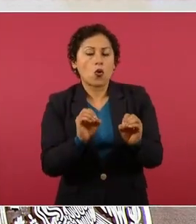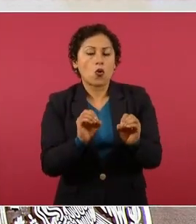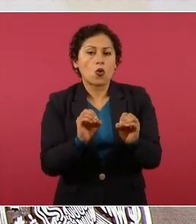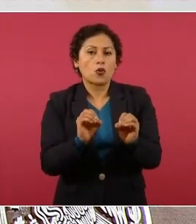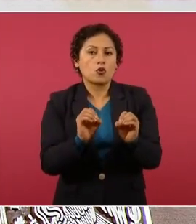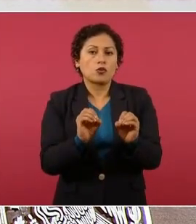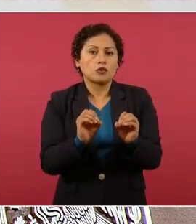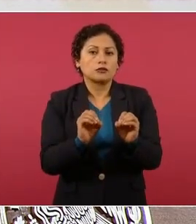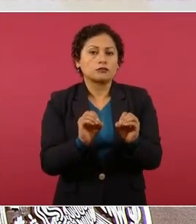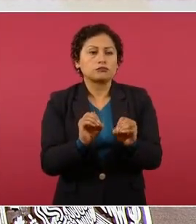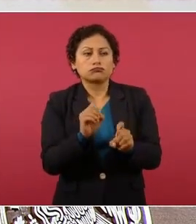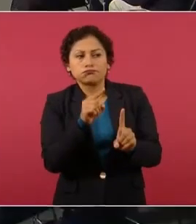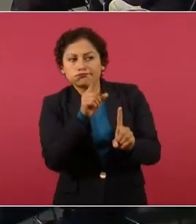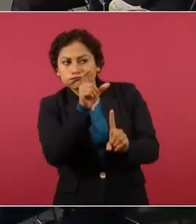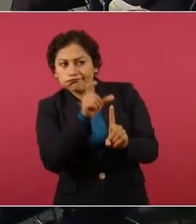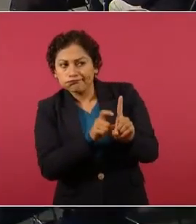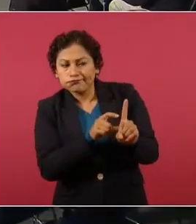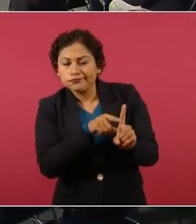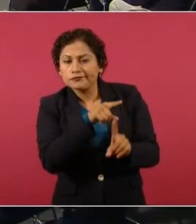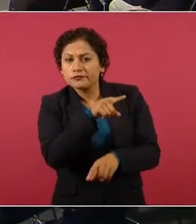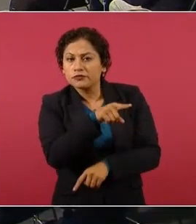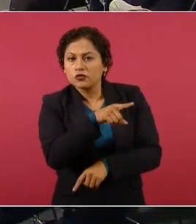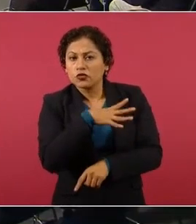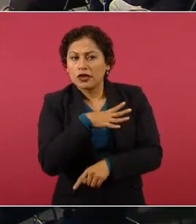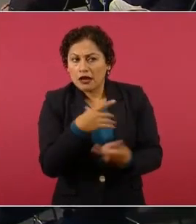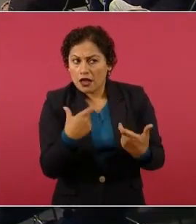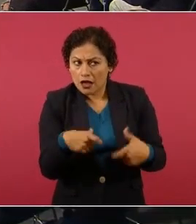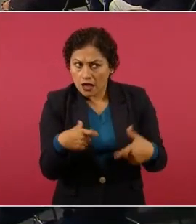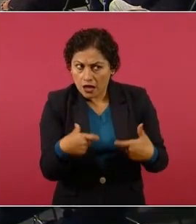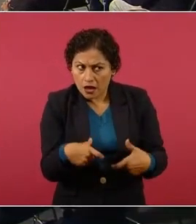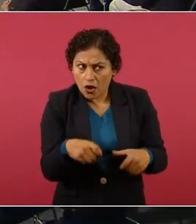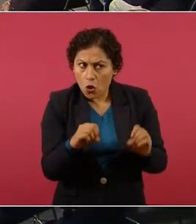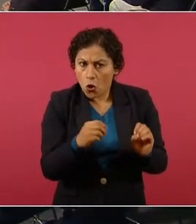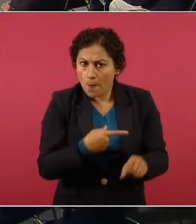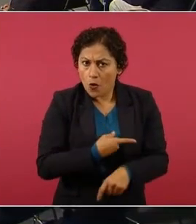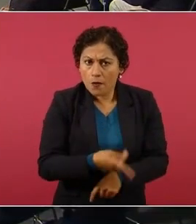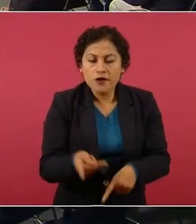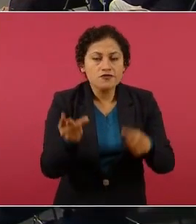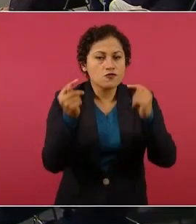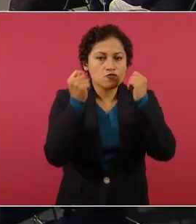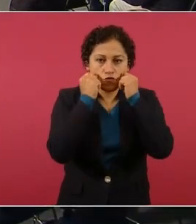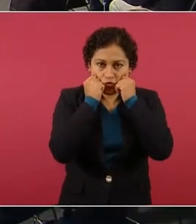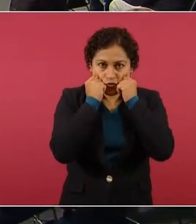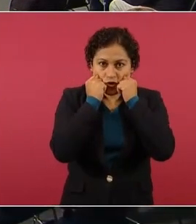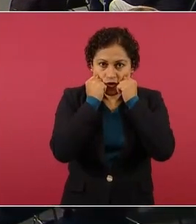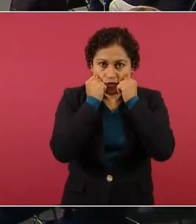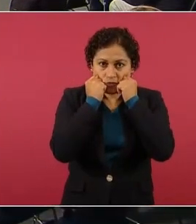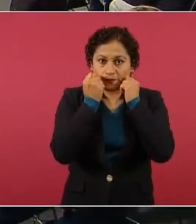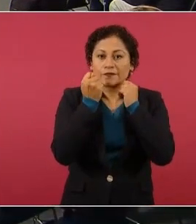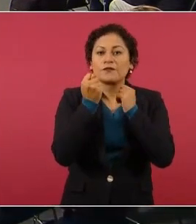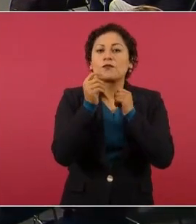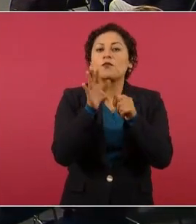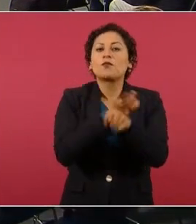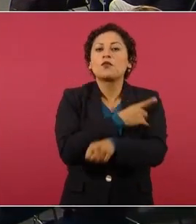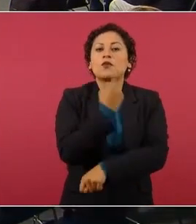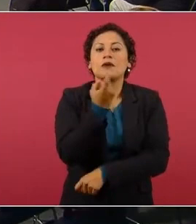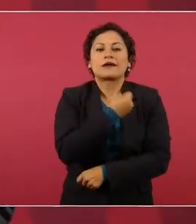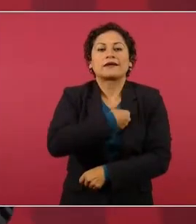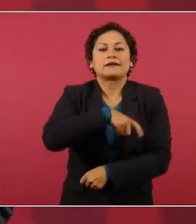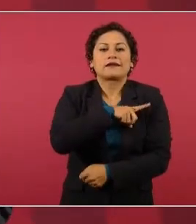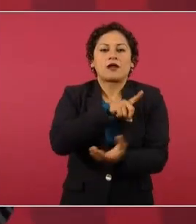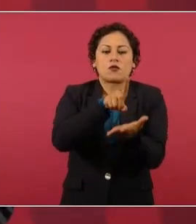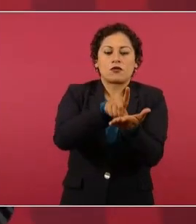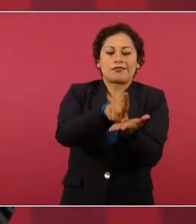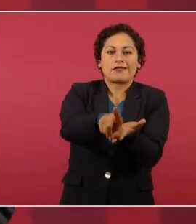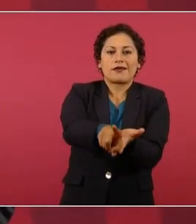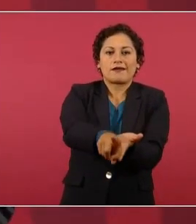si tienes recursos económicos o no, es un derecho